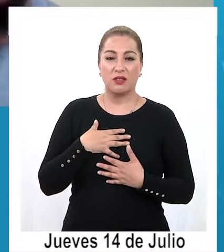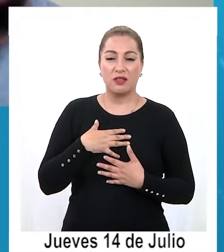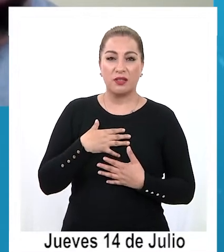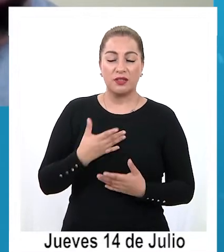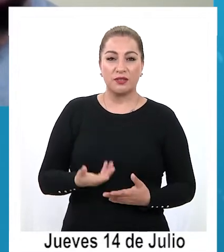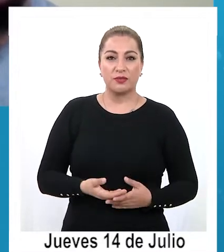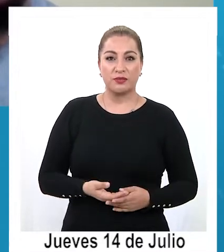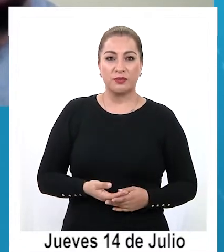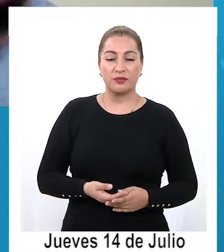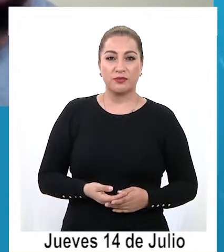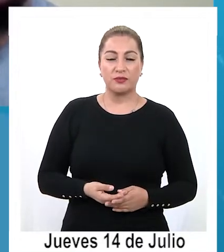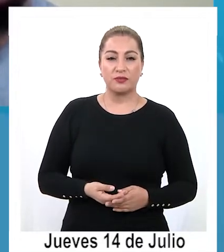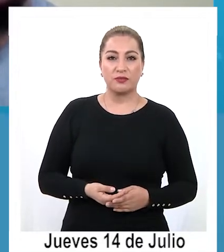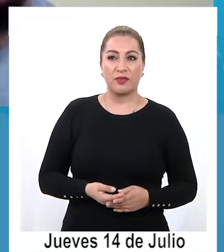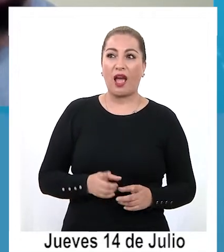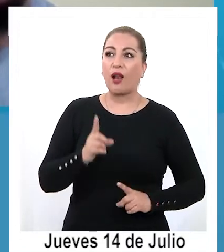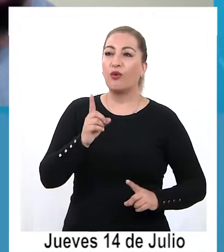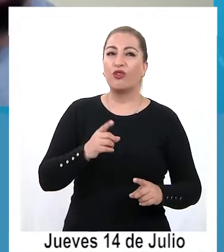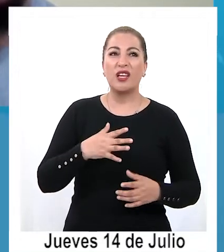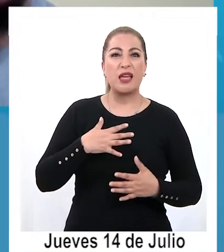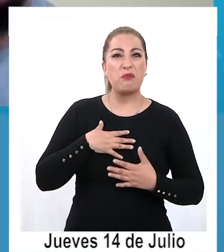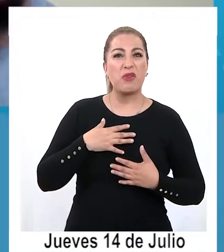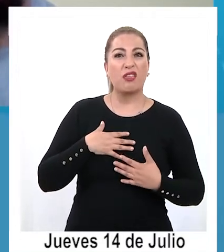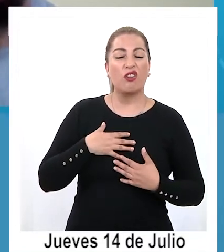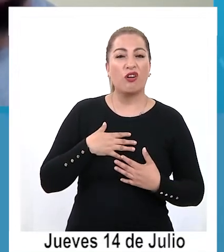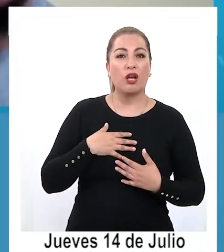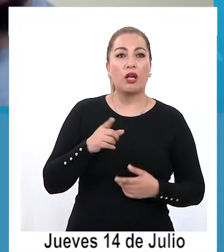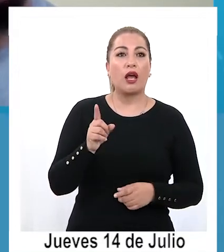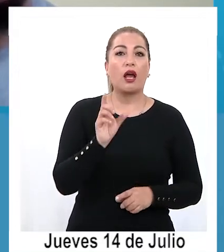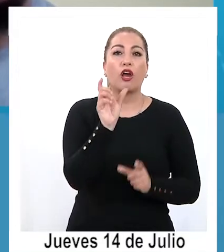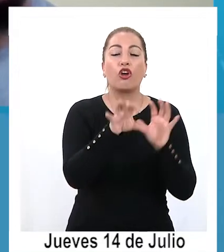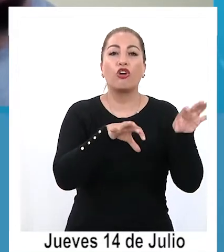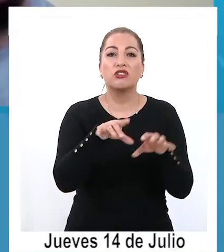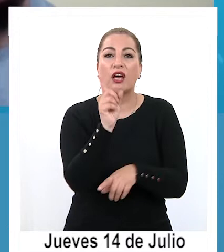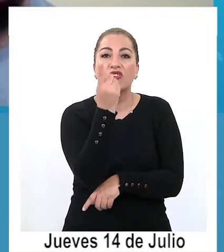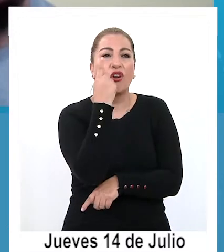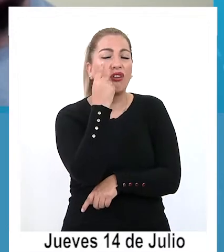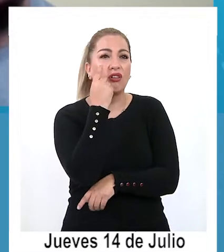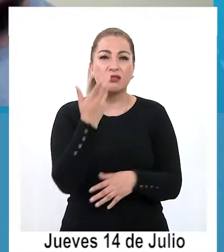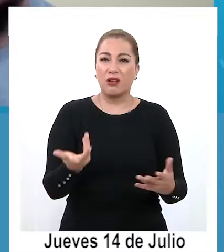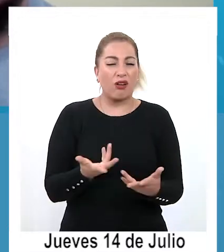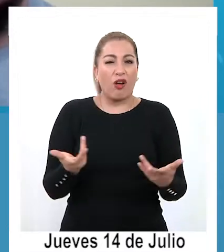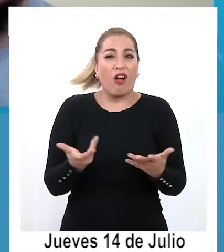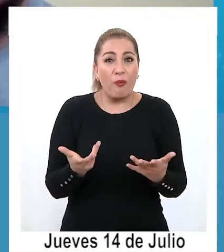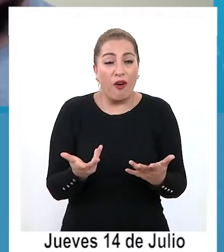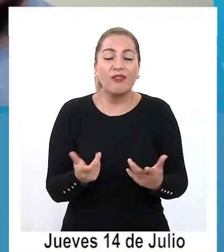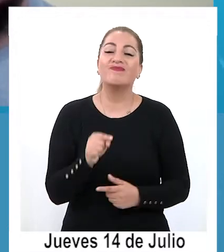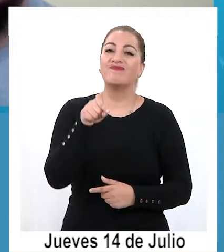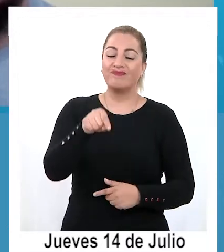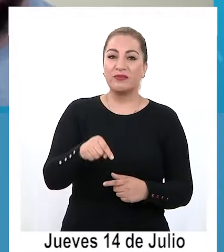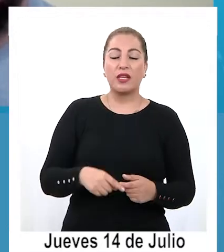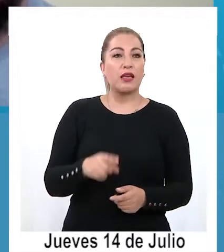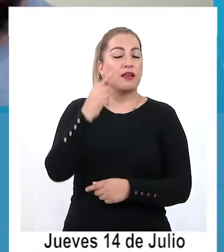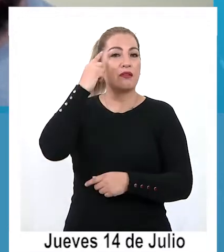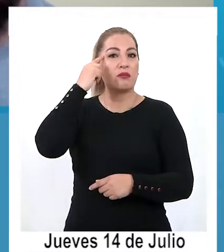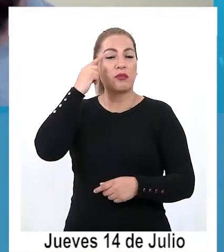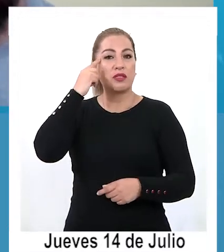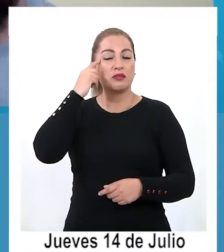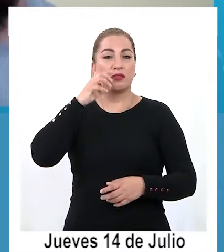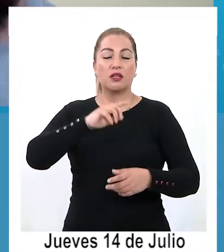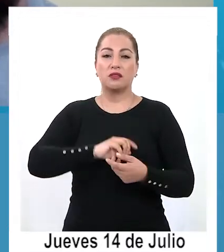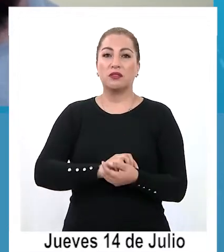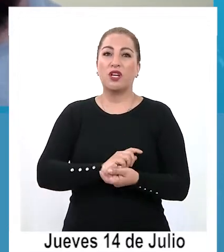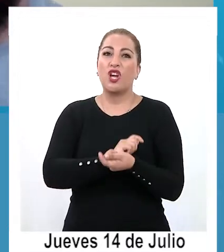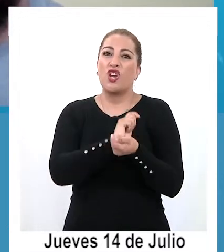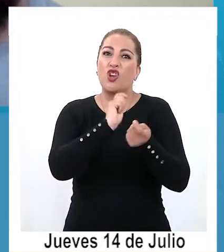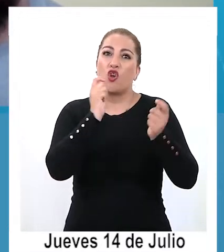nada, es un poco una sensación de miedo a lo desconocido. ¿En qué sentido el miedo a lo desconocido? El miedo a pensar de que los cambios van a ser